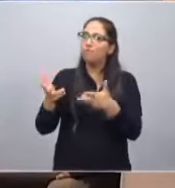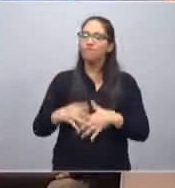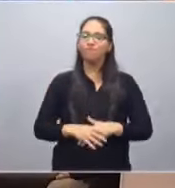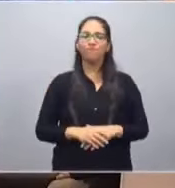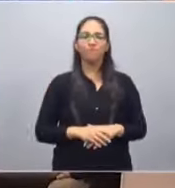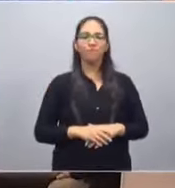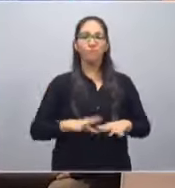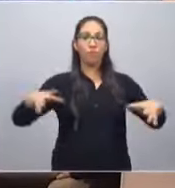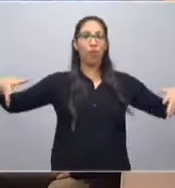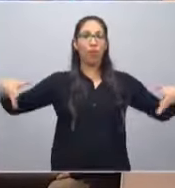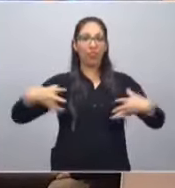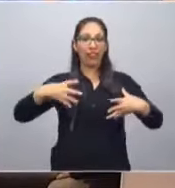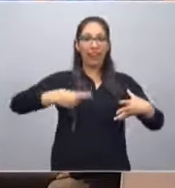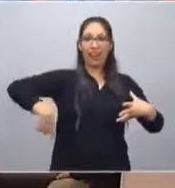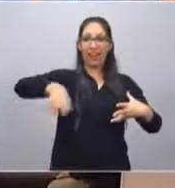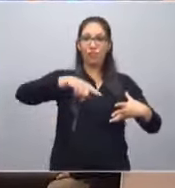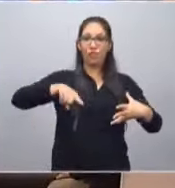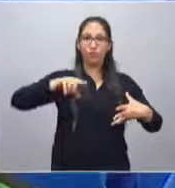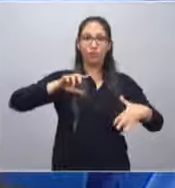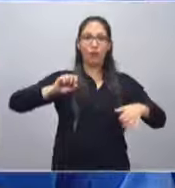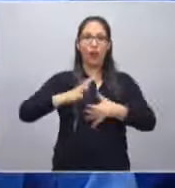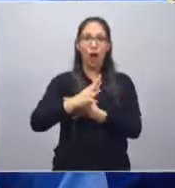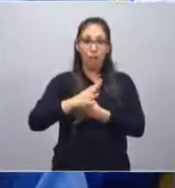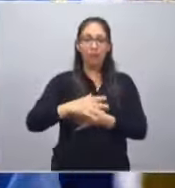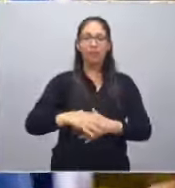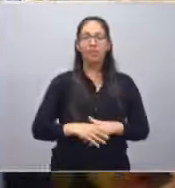ahí está la delegación